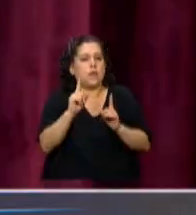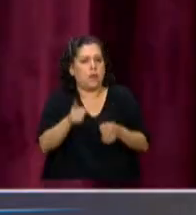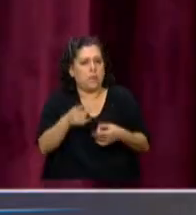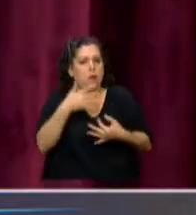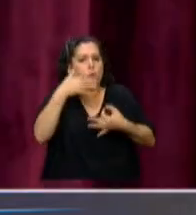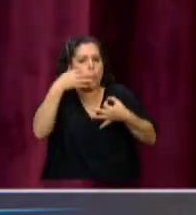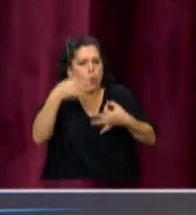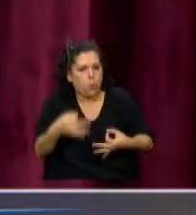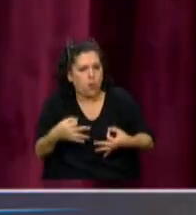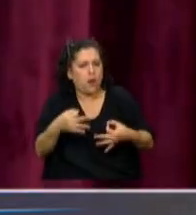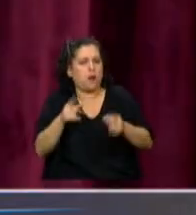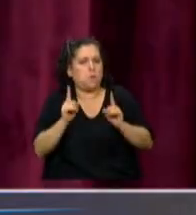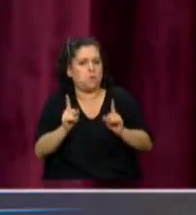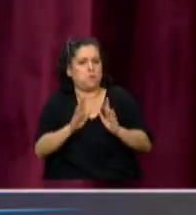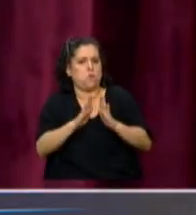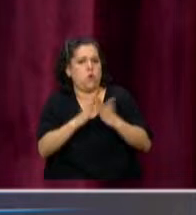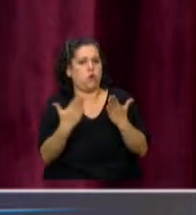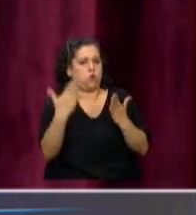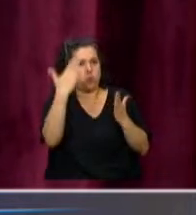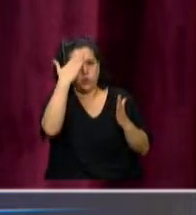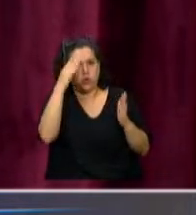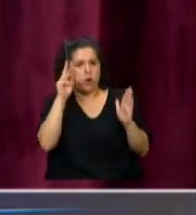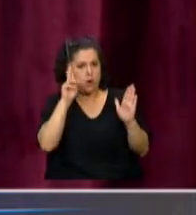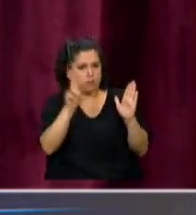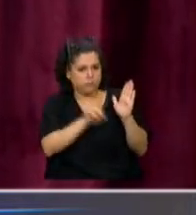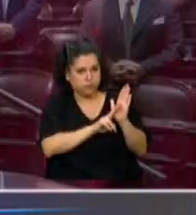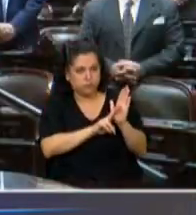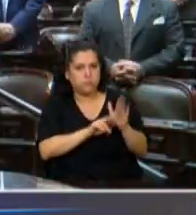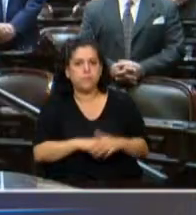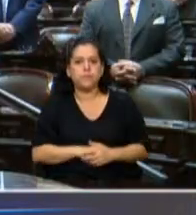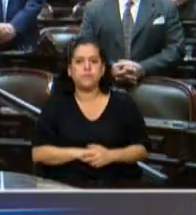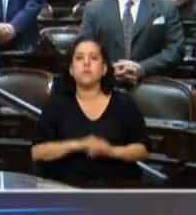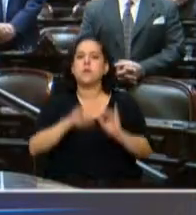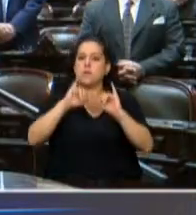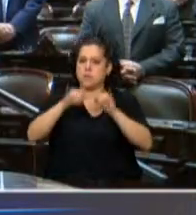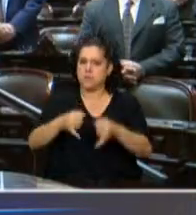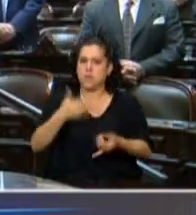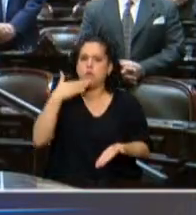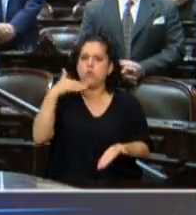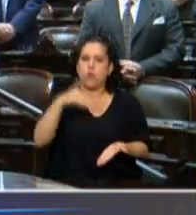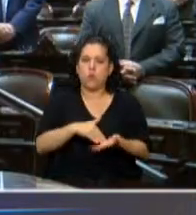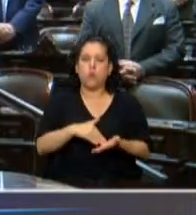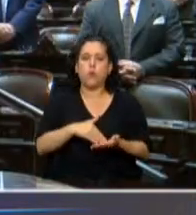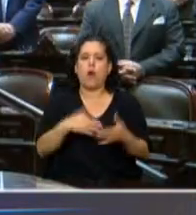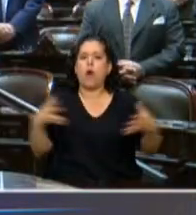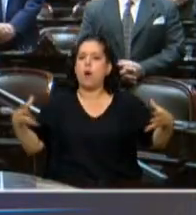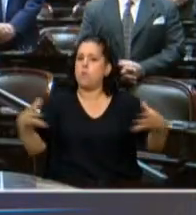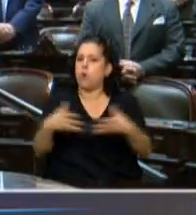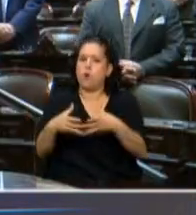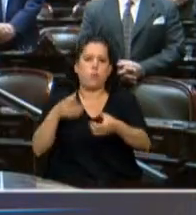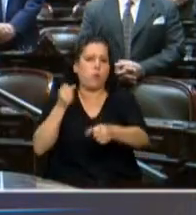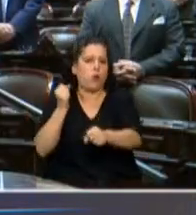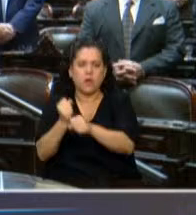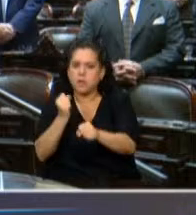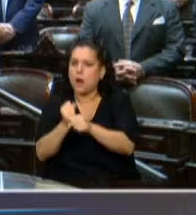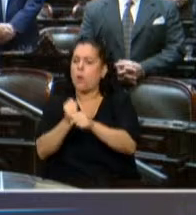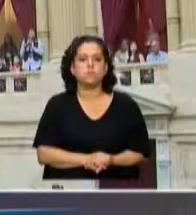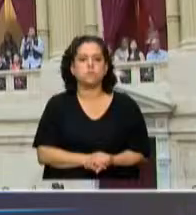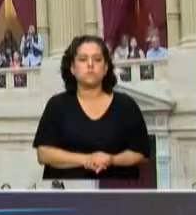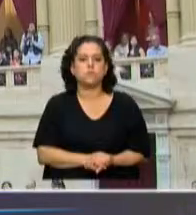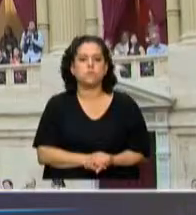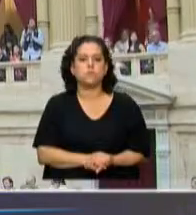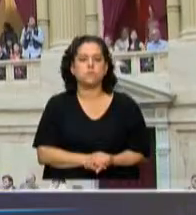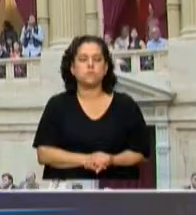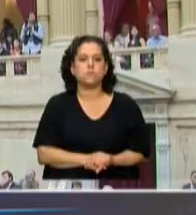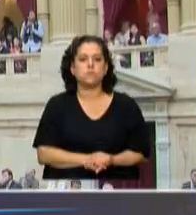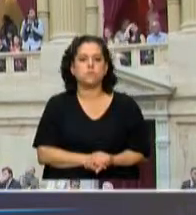un proceso de negociaciones que no va a concluir hasta que finalmente se conozcan quiénes van a ser los titulares de las comisiones. Exacto.